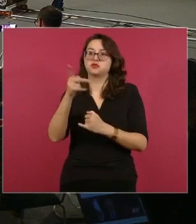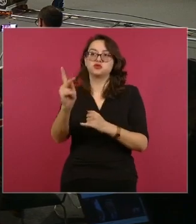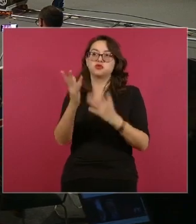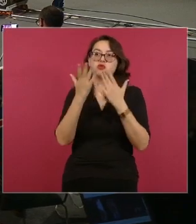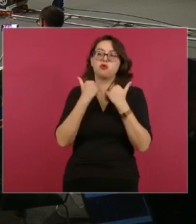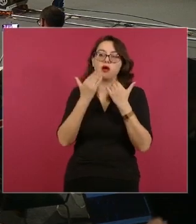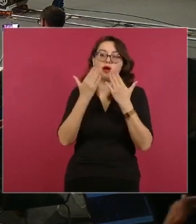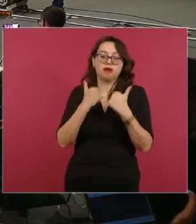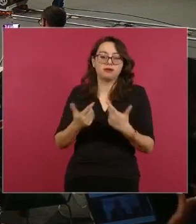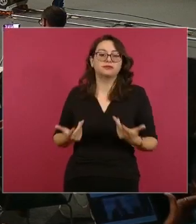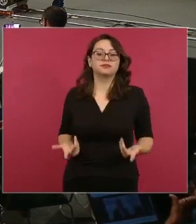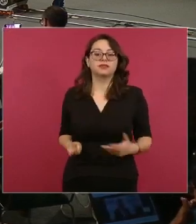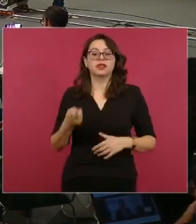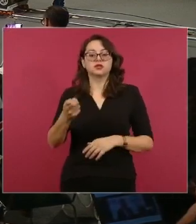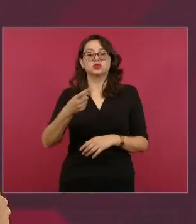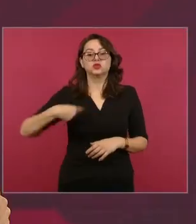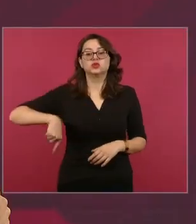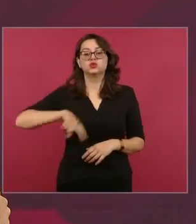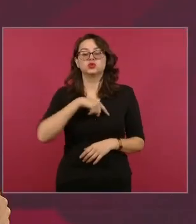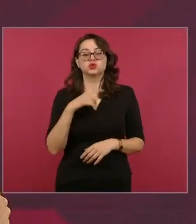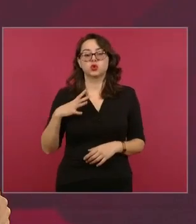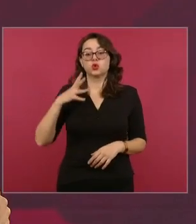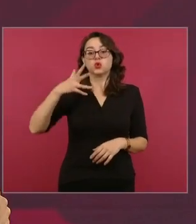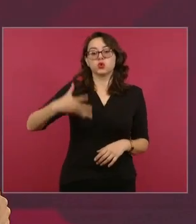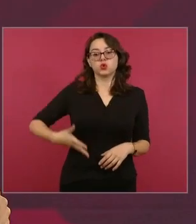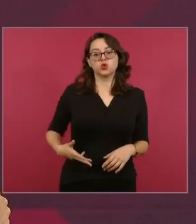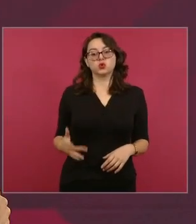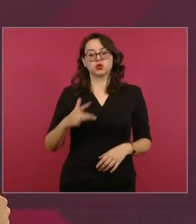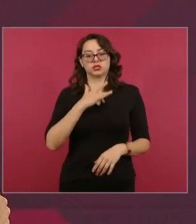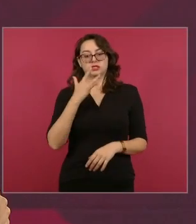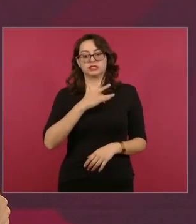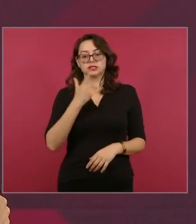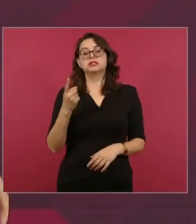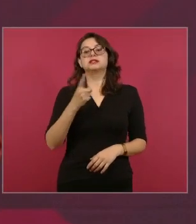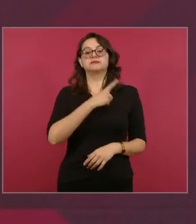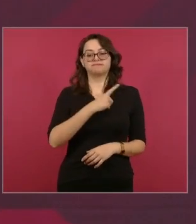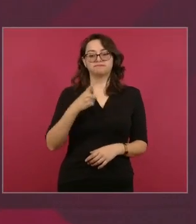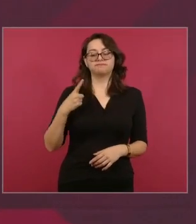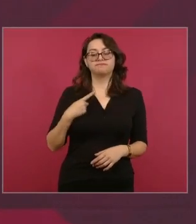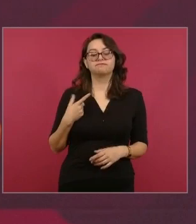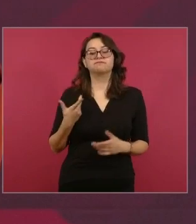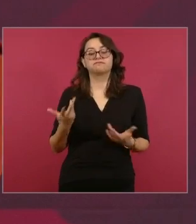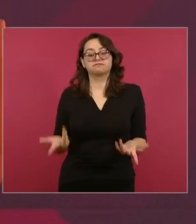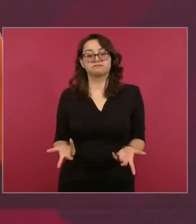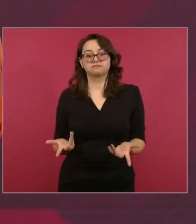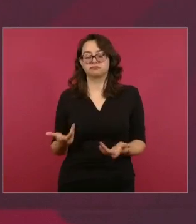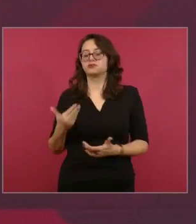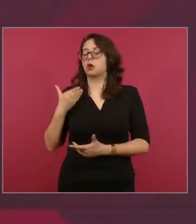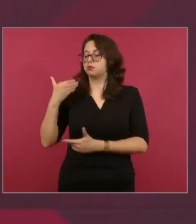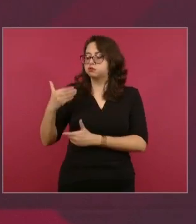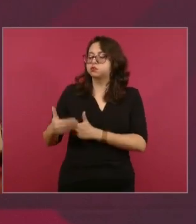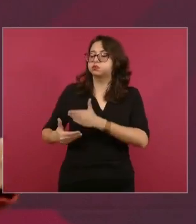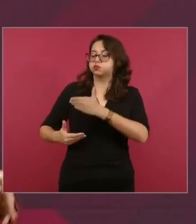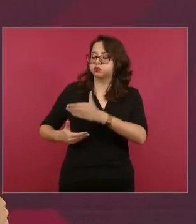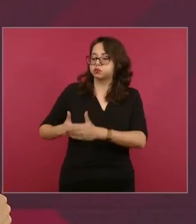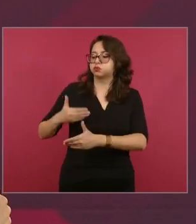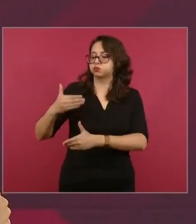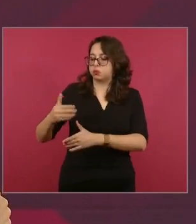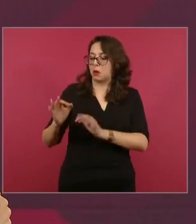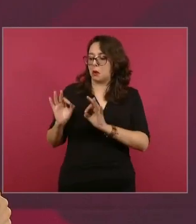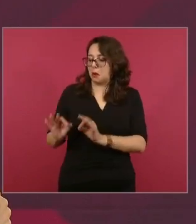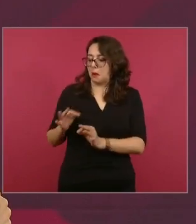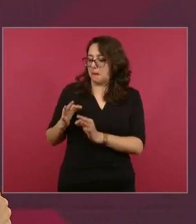debemos sentirnos muy orgullosos, pero sobre todo tener claro que si la estrategia funciona, pues tenemos que